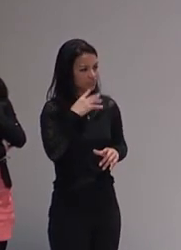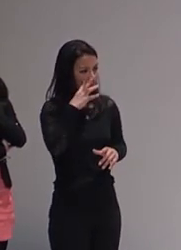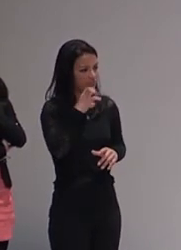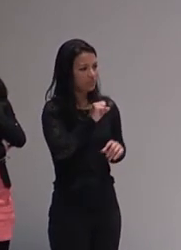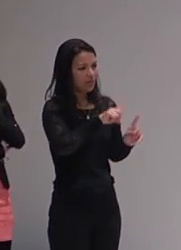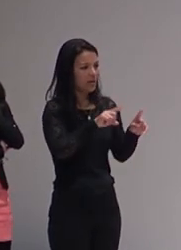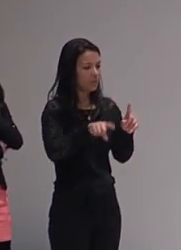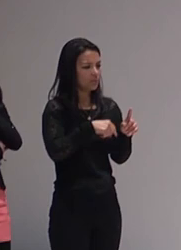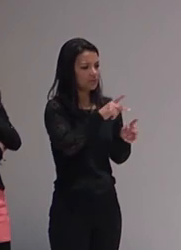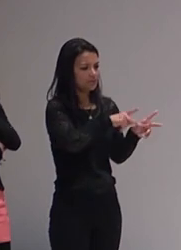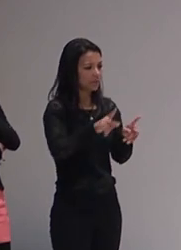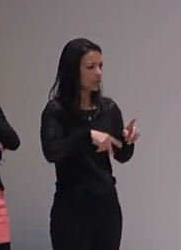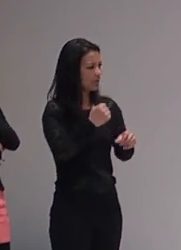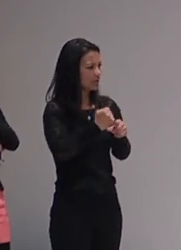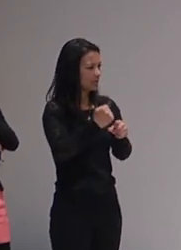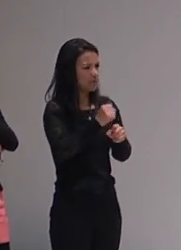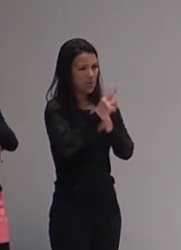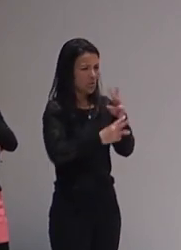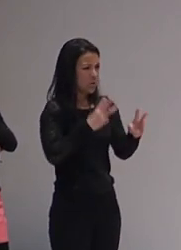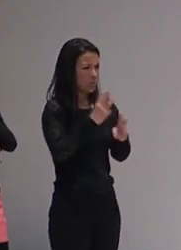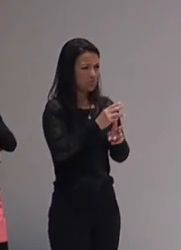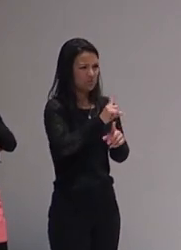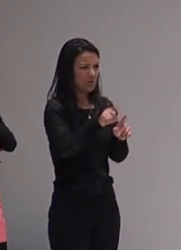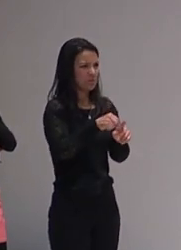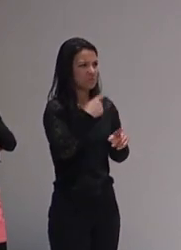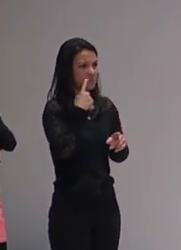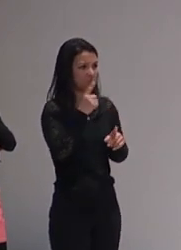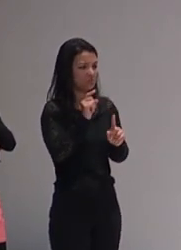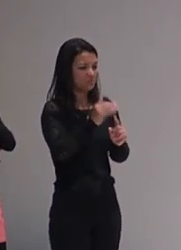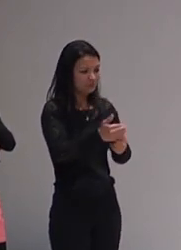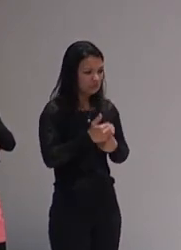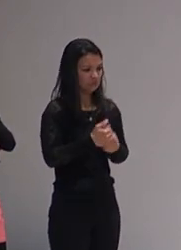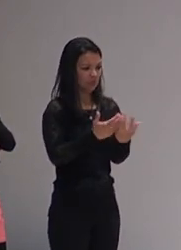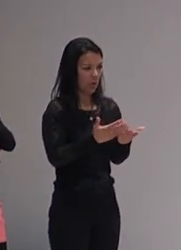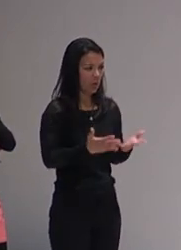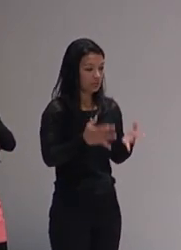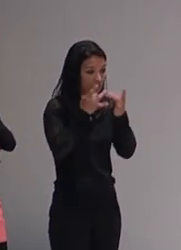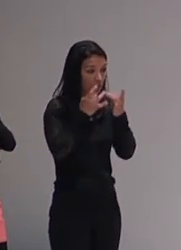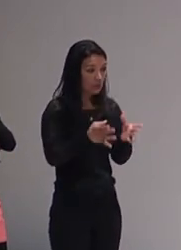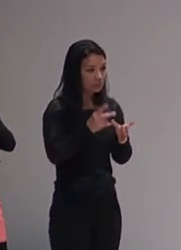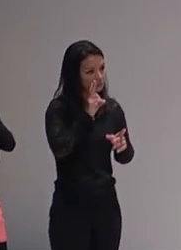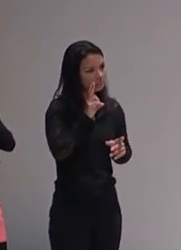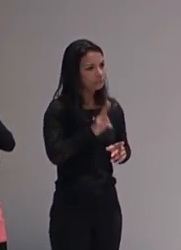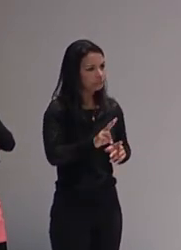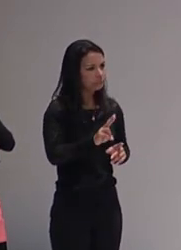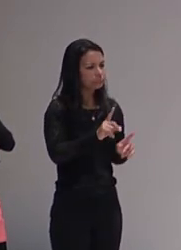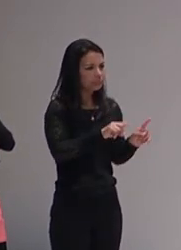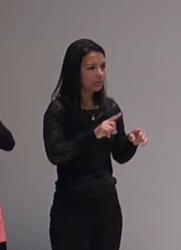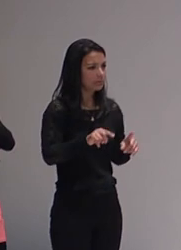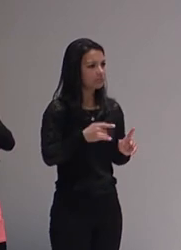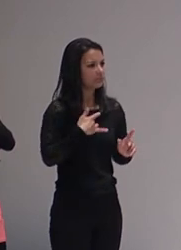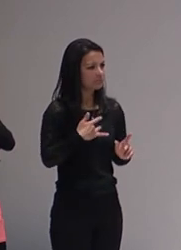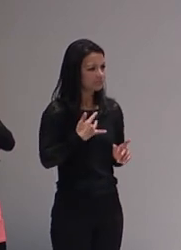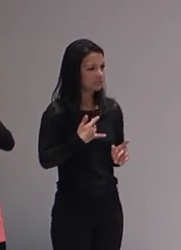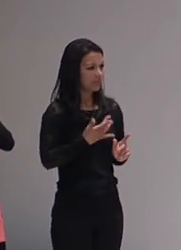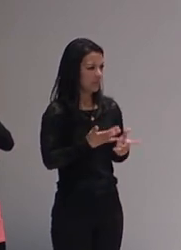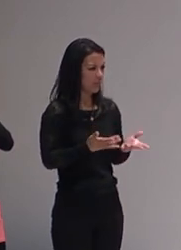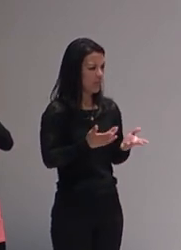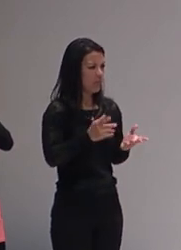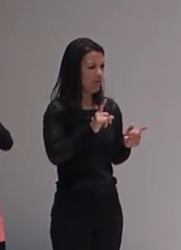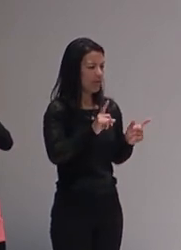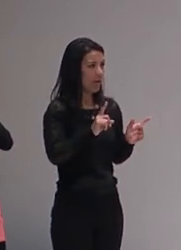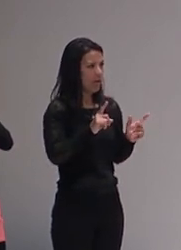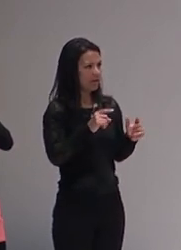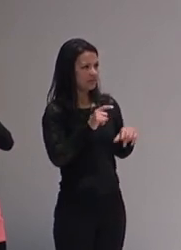en otras partes del mundo, torturados, víctimas de muchas cosas terribles, que incluso en los momentos más oscuros